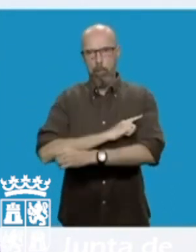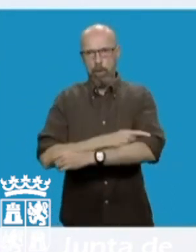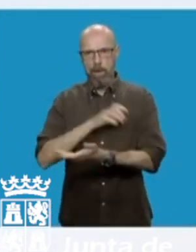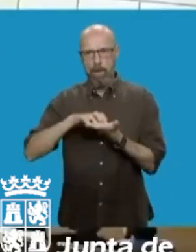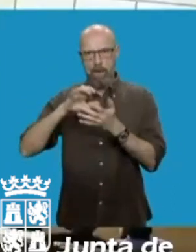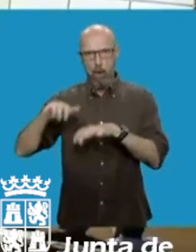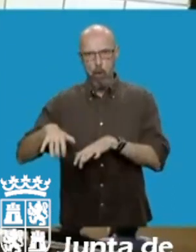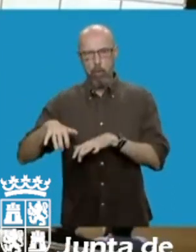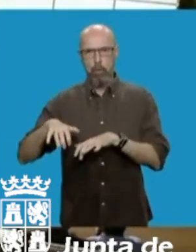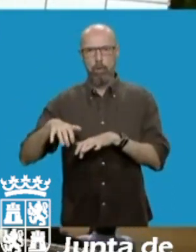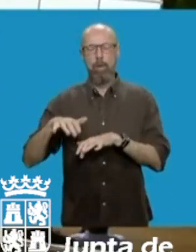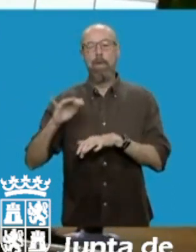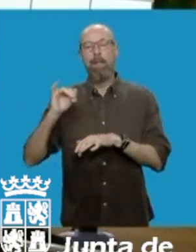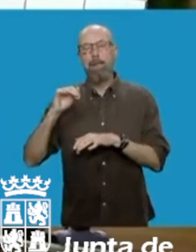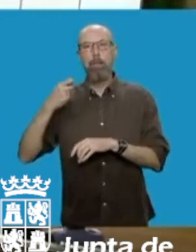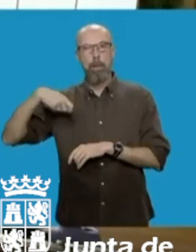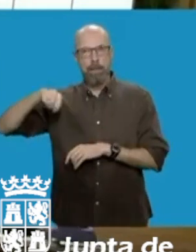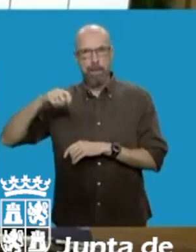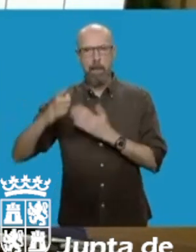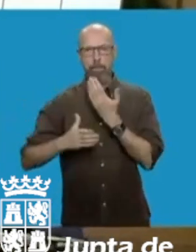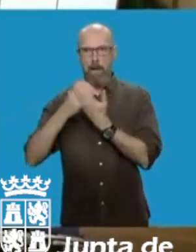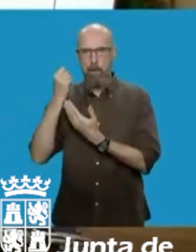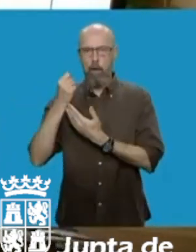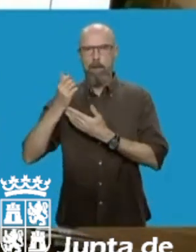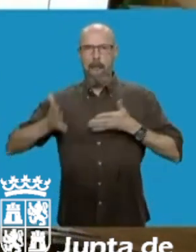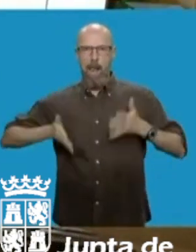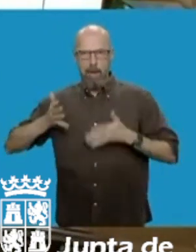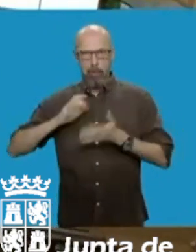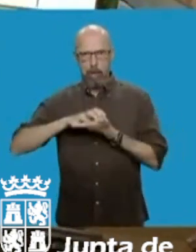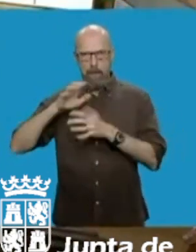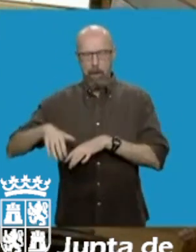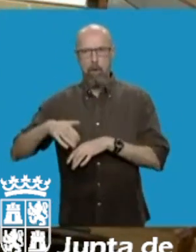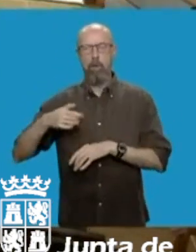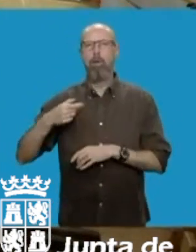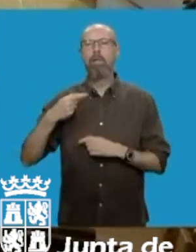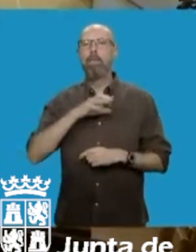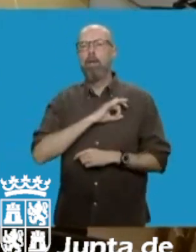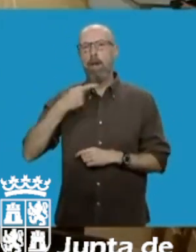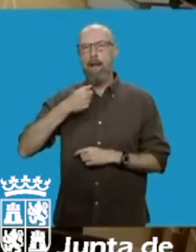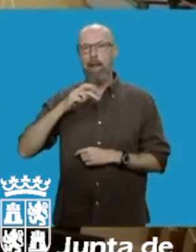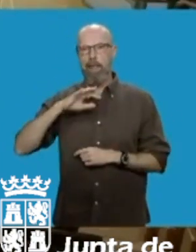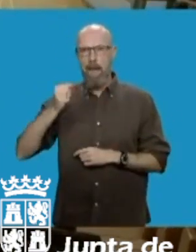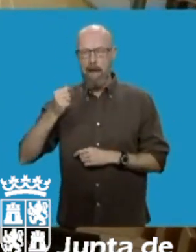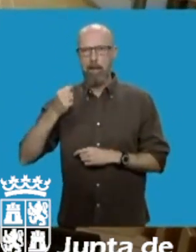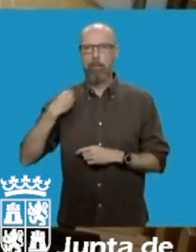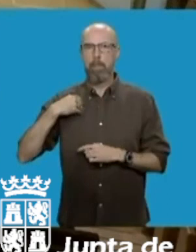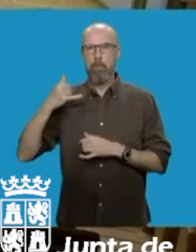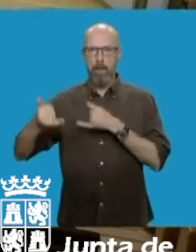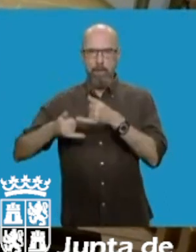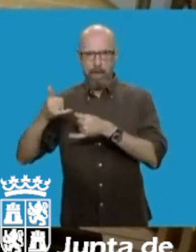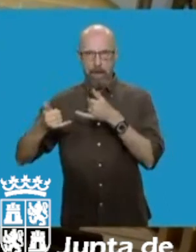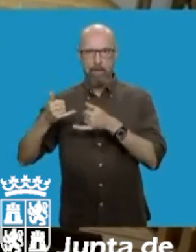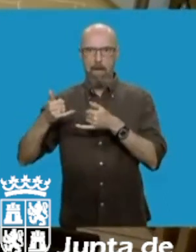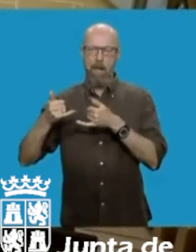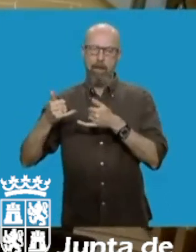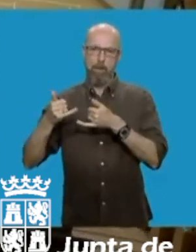de Castilla y León y presidente de la Federación de Atletismo de Castilla y León, Gerardo García Laguero, la ciclista Dori